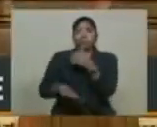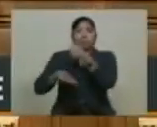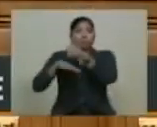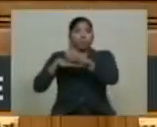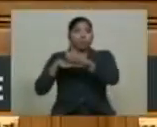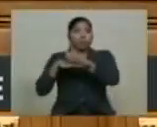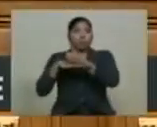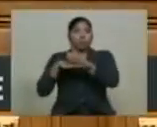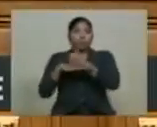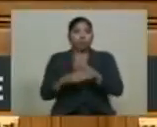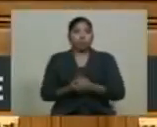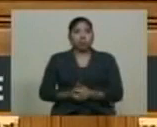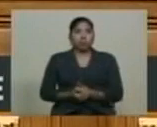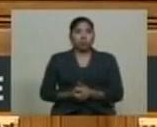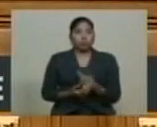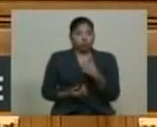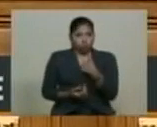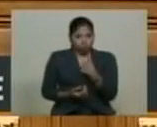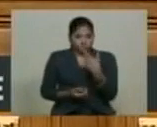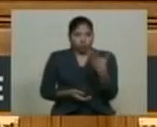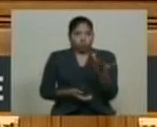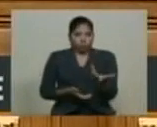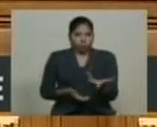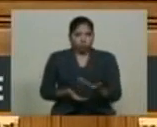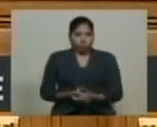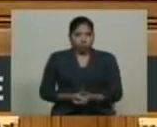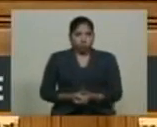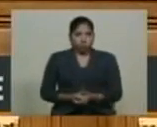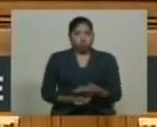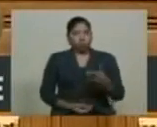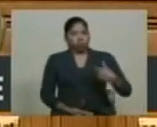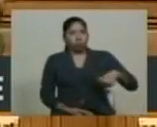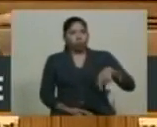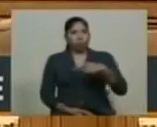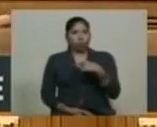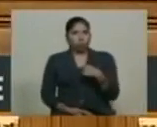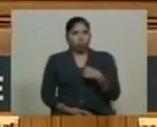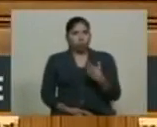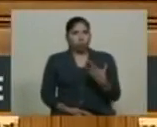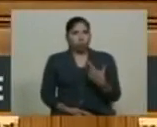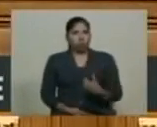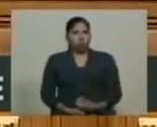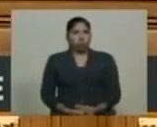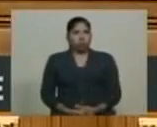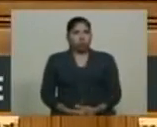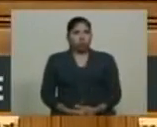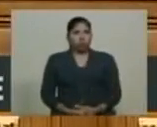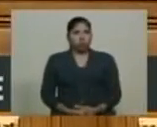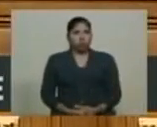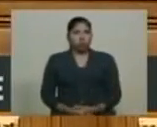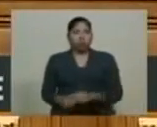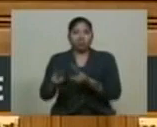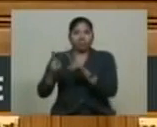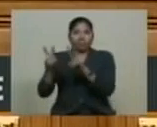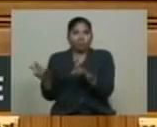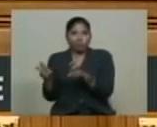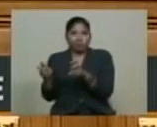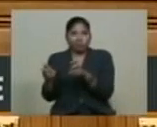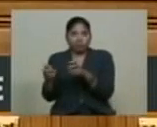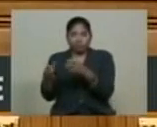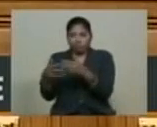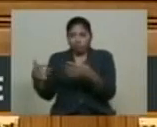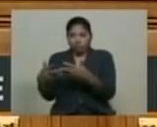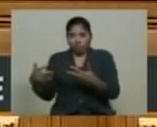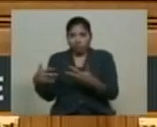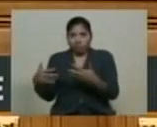nuclear. Cito: se nos declara, cito a los redactores de